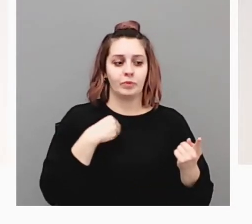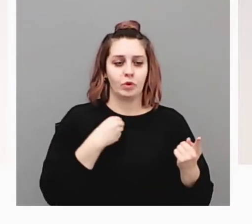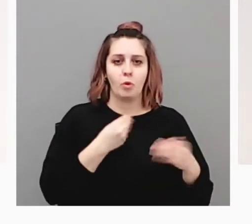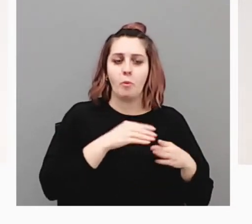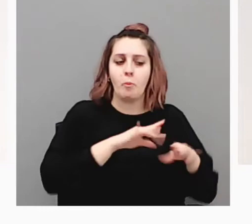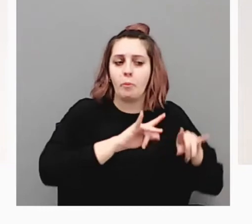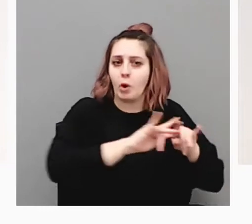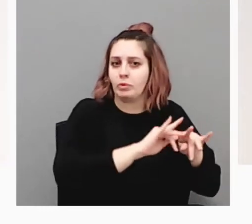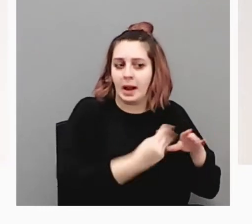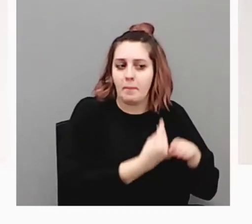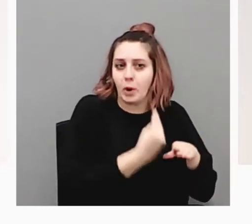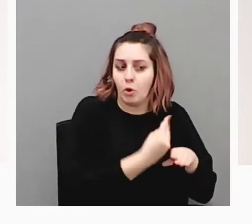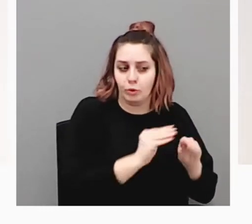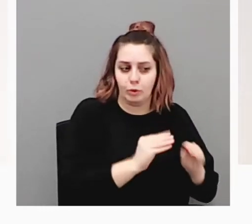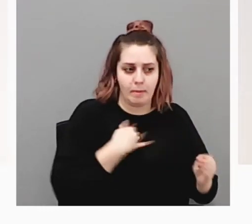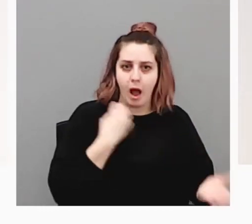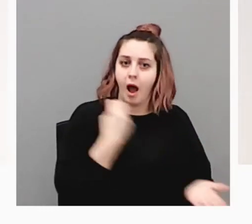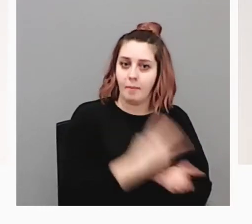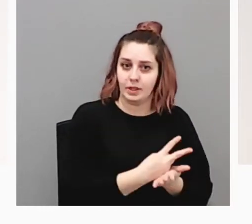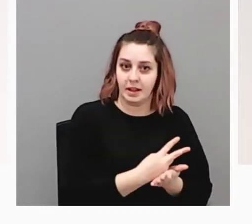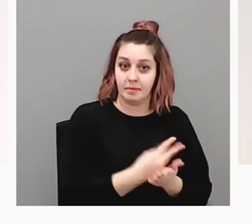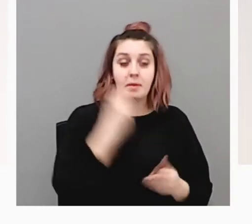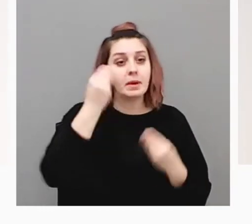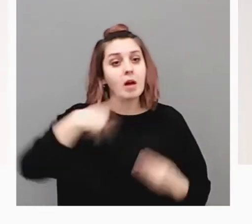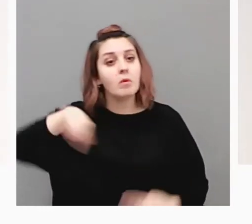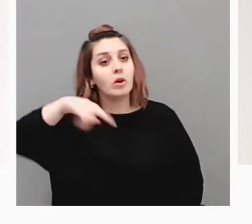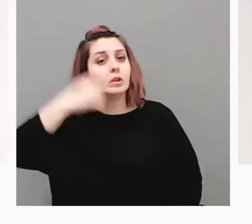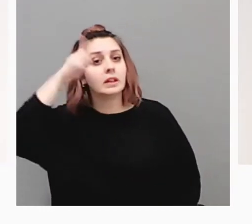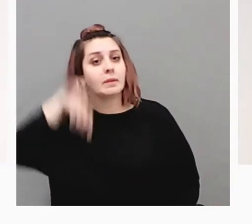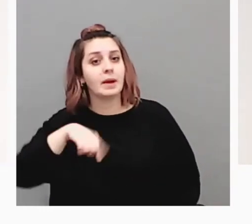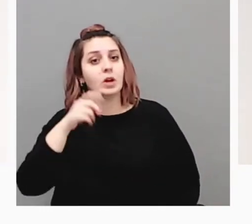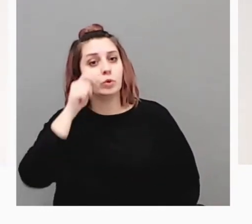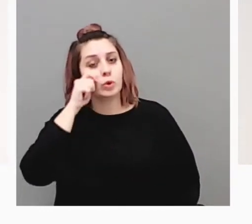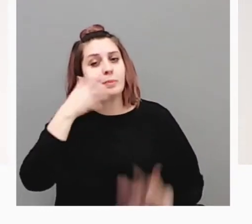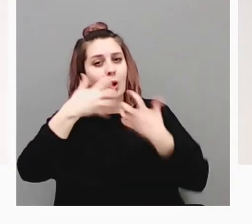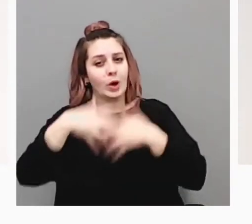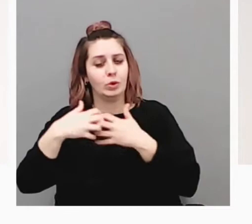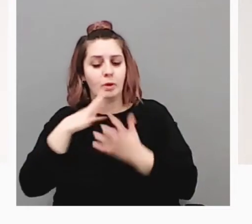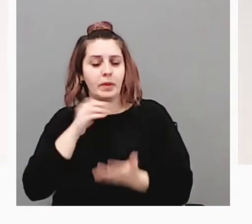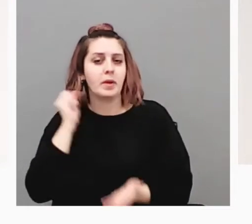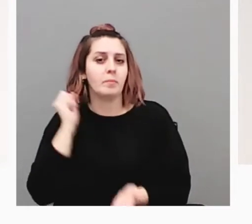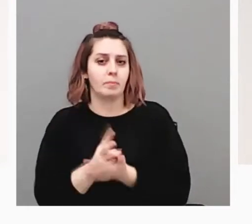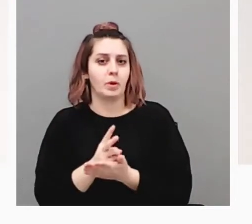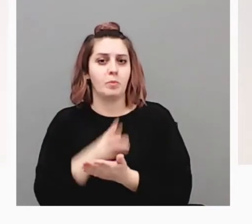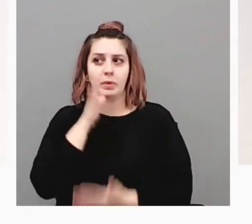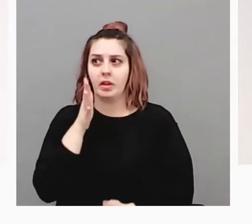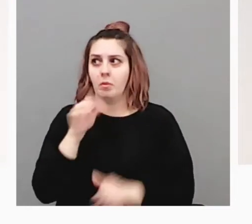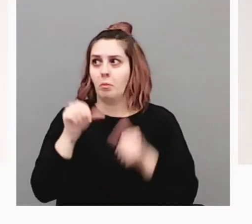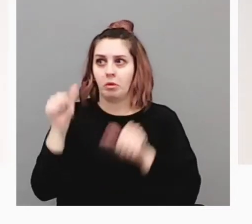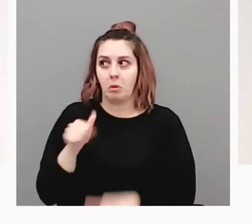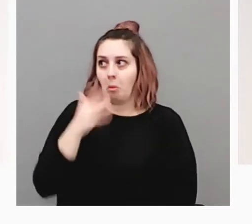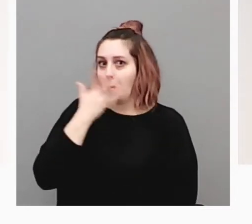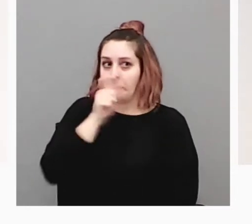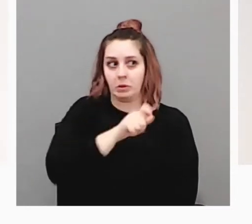creéis que es así? ¿Es una apuesta que habría que hacer también por ese turismo industrial que quizás es uno de los grandes desconocidos en nuestra comunidad?